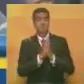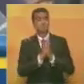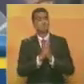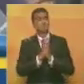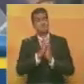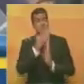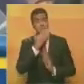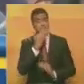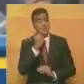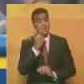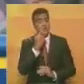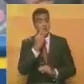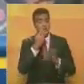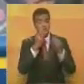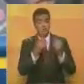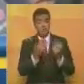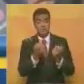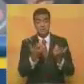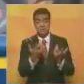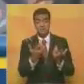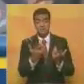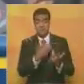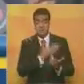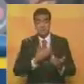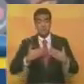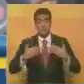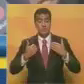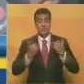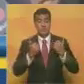se mejoren los insumos. ¿Qué queremos? Salud para